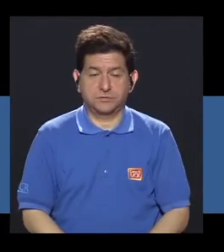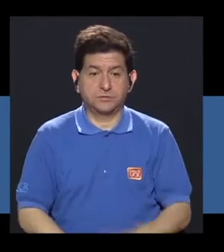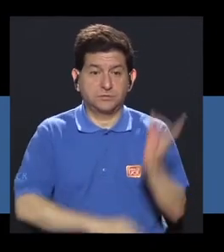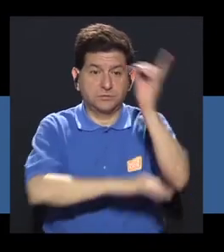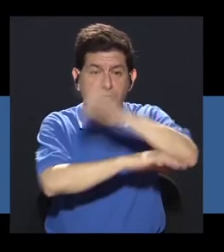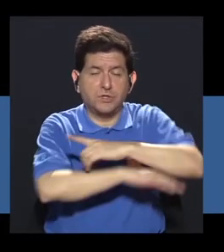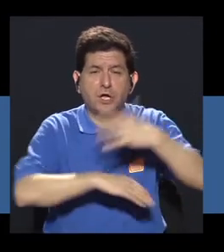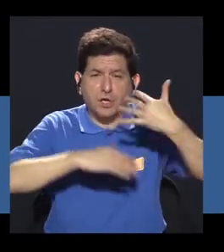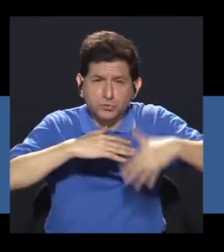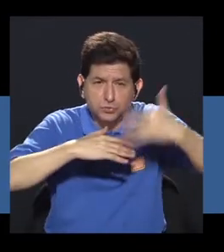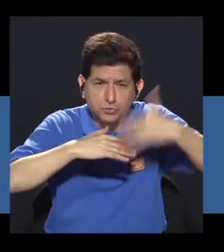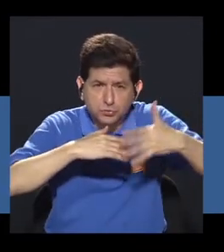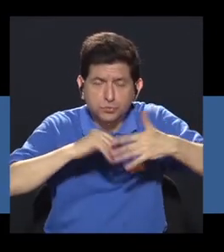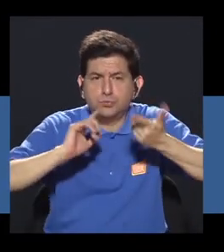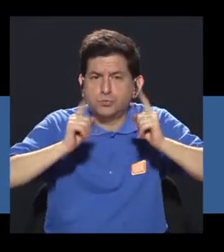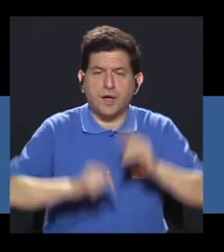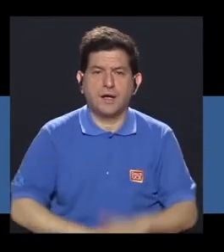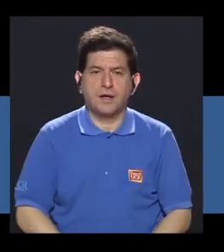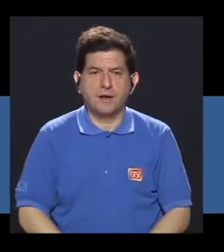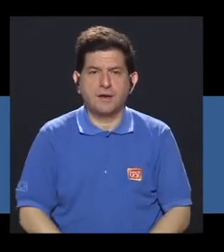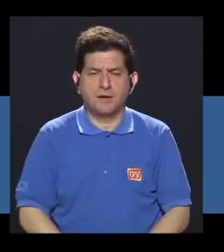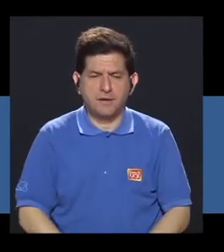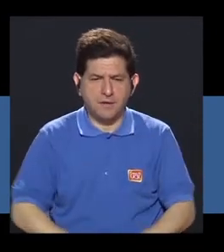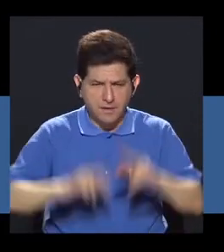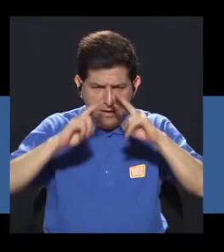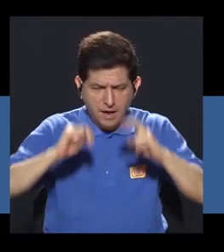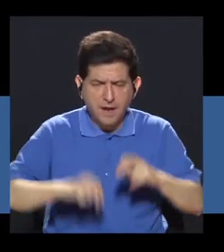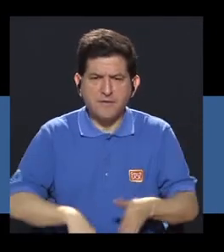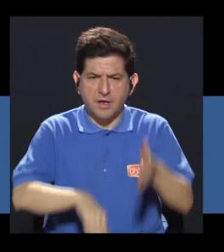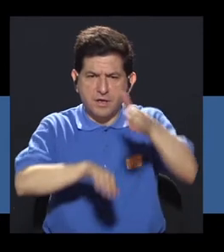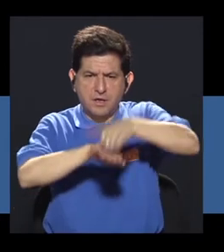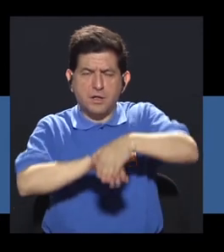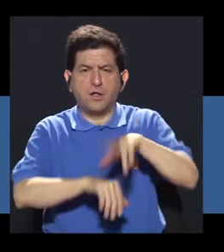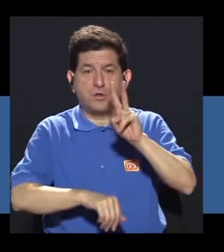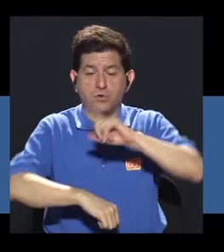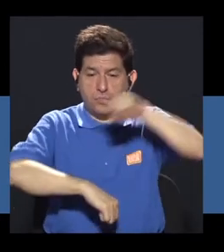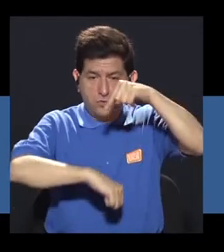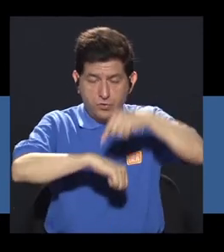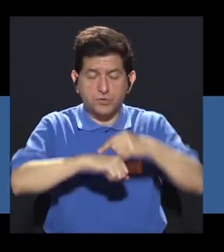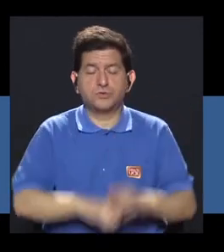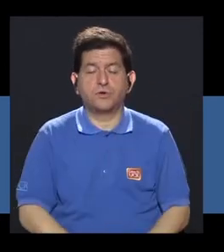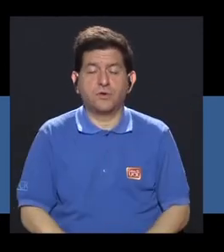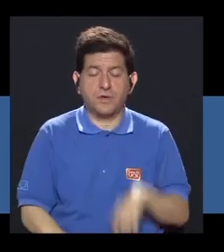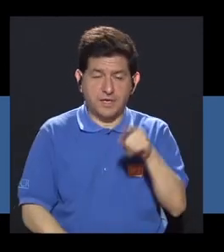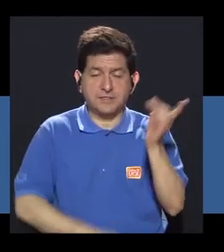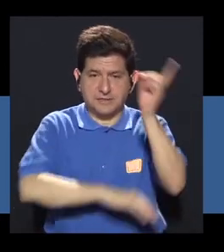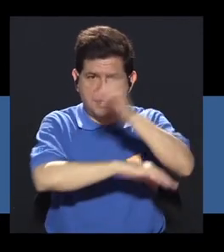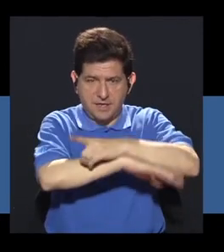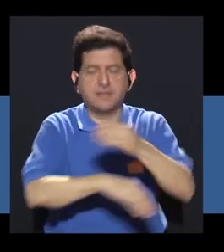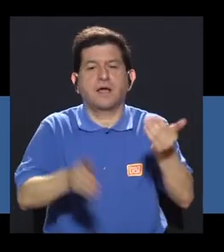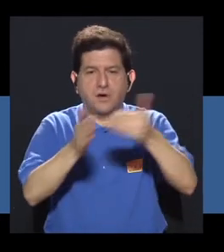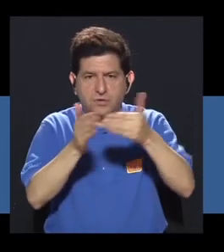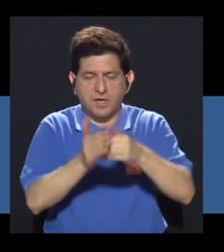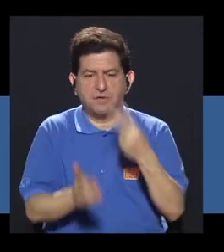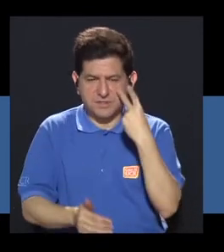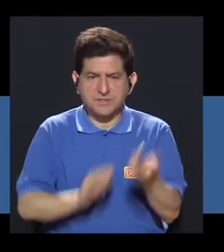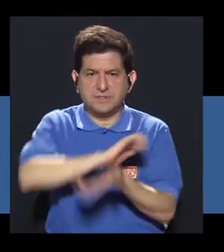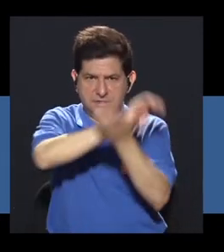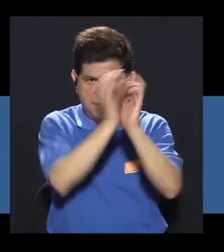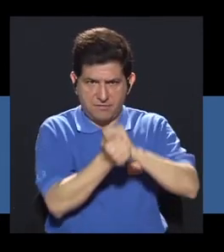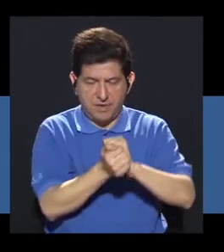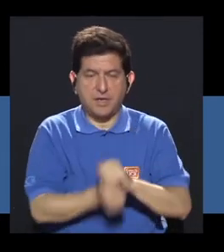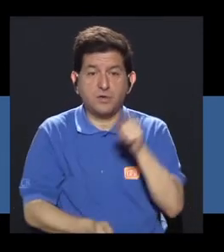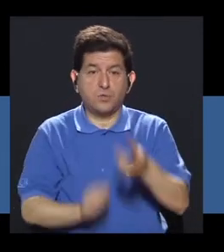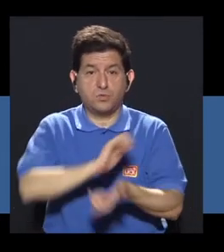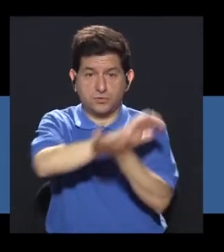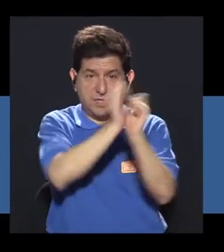Otras recomendaciones para los días de flujo menstrual son: revise su toalla cada 2 horas durante el día para ver si necesita